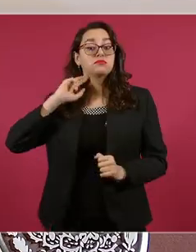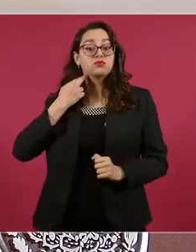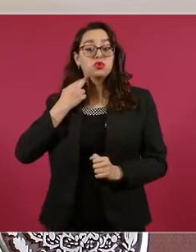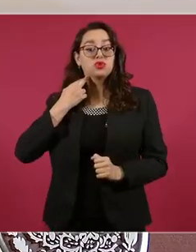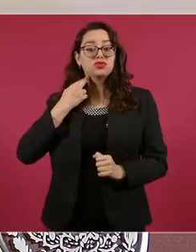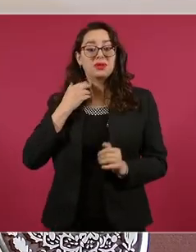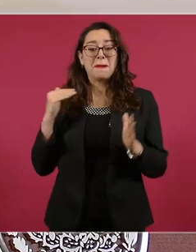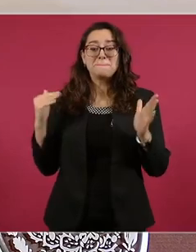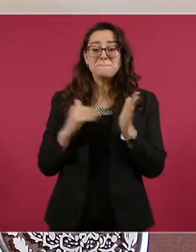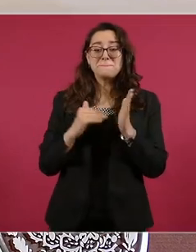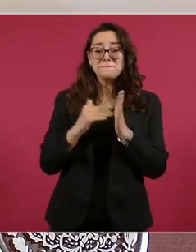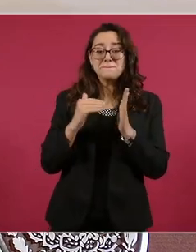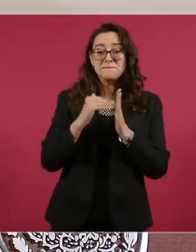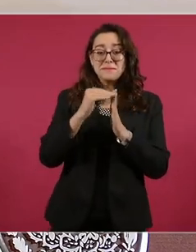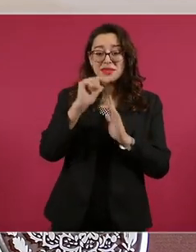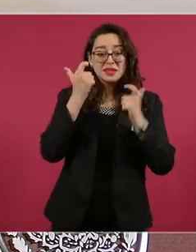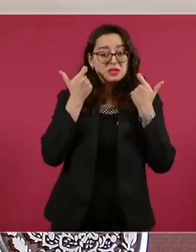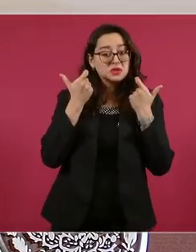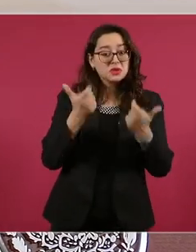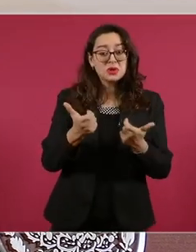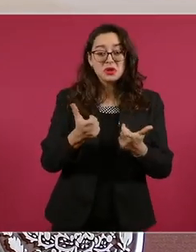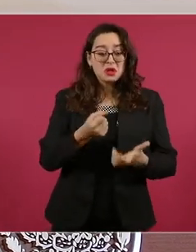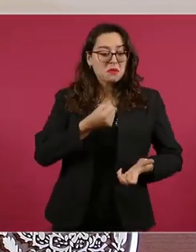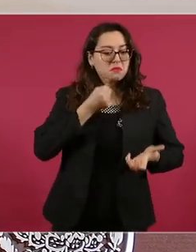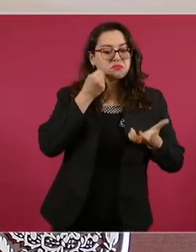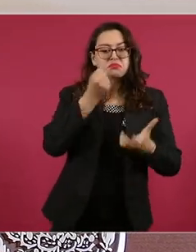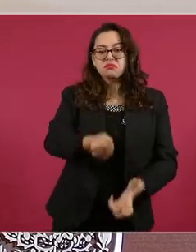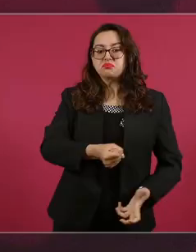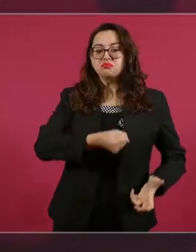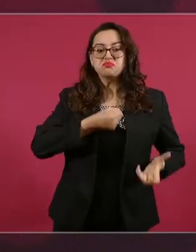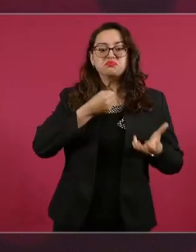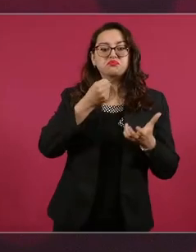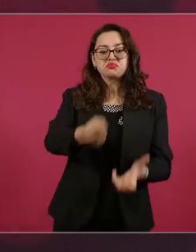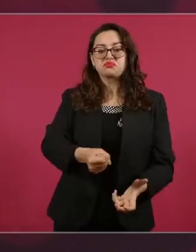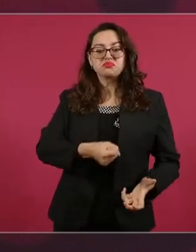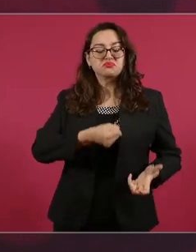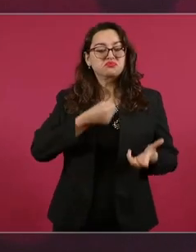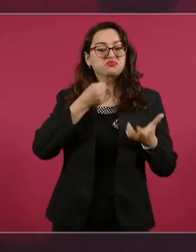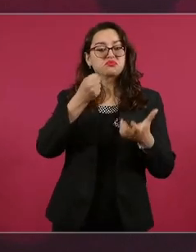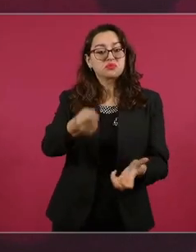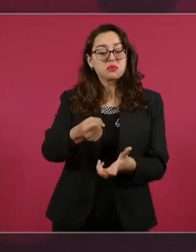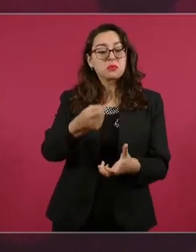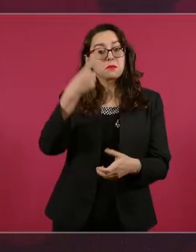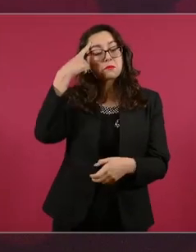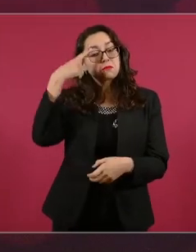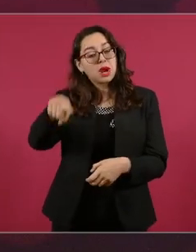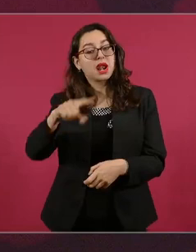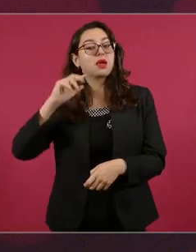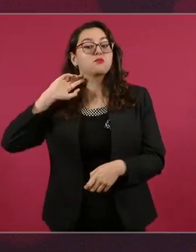Estamos hablando de millones de mensajes con robots,